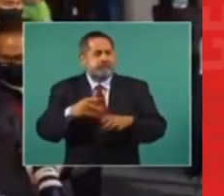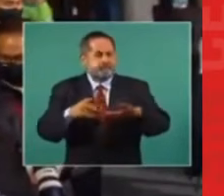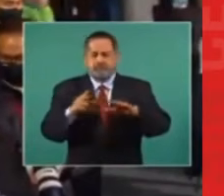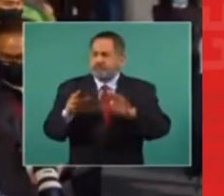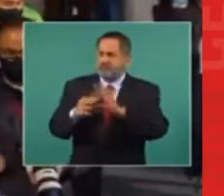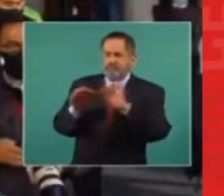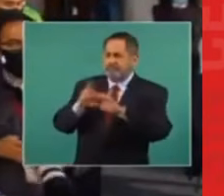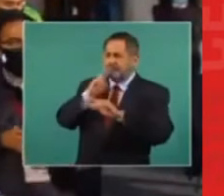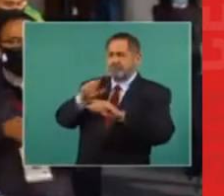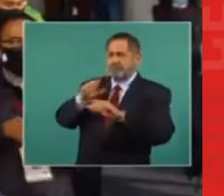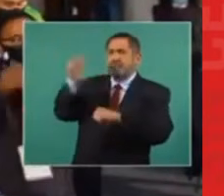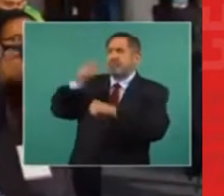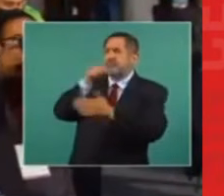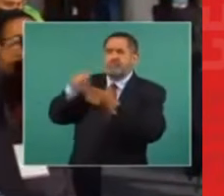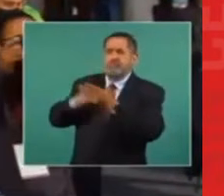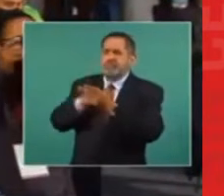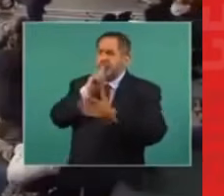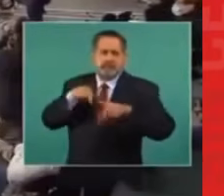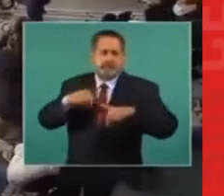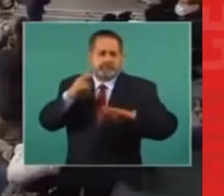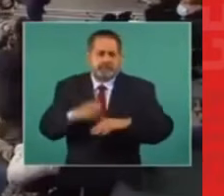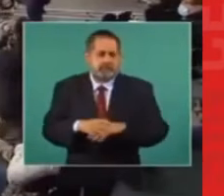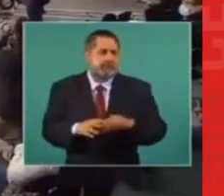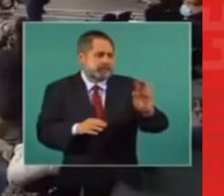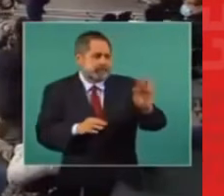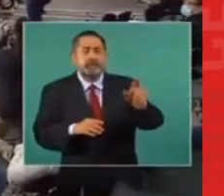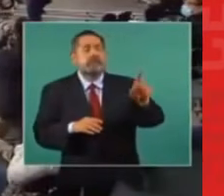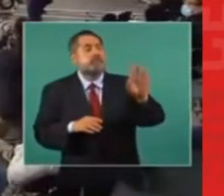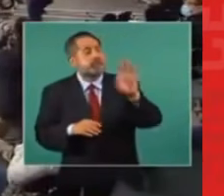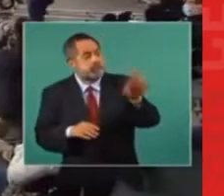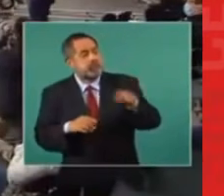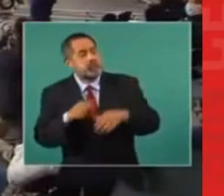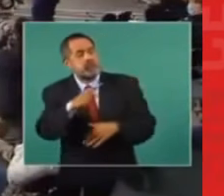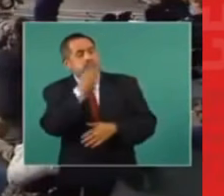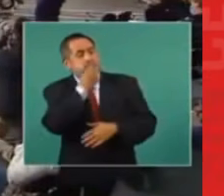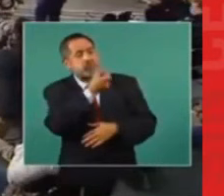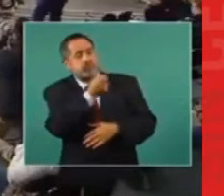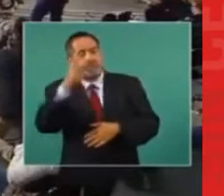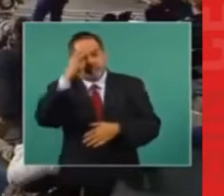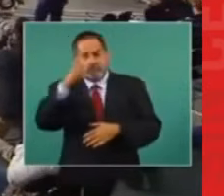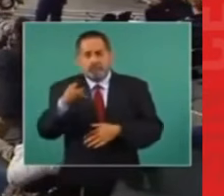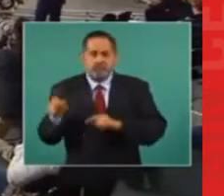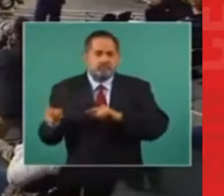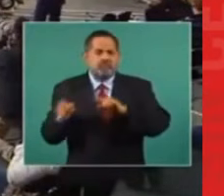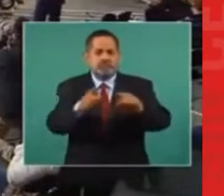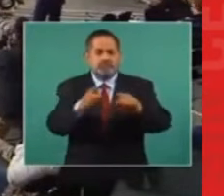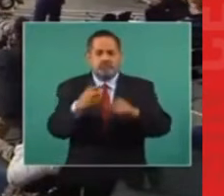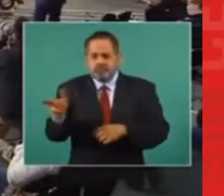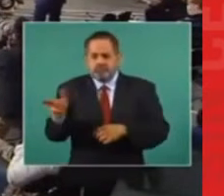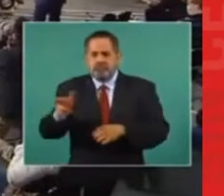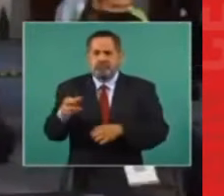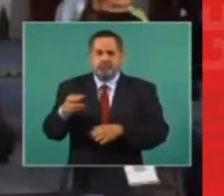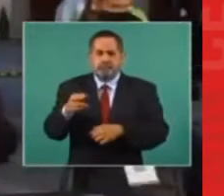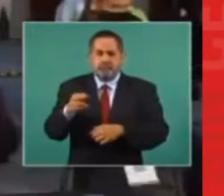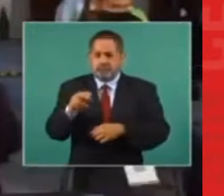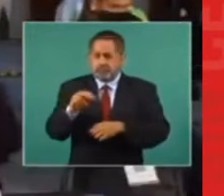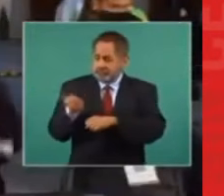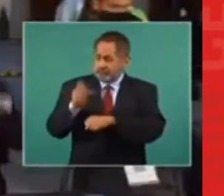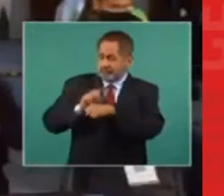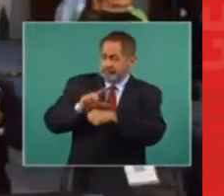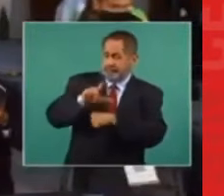estaba definida la cosa con Trump y con Biden, que todavía se estaban contando los votos. Jorge Ramos fue a perseguir a Donald Trump y le